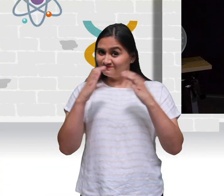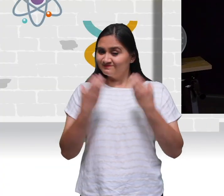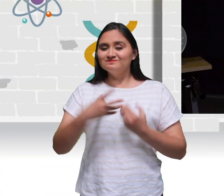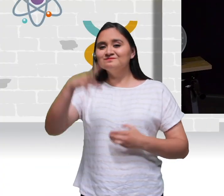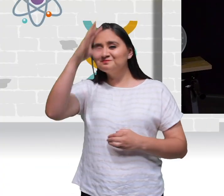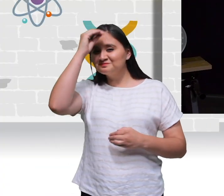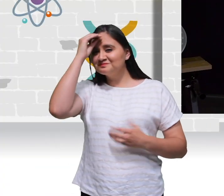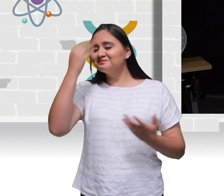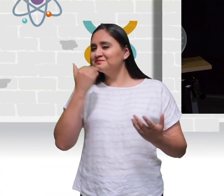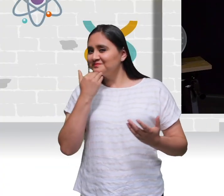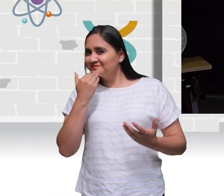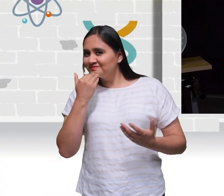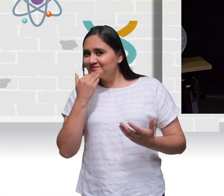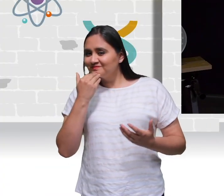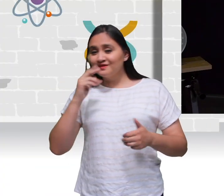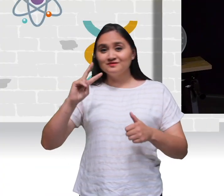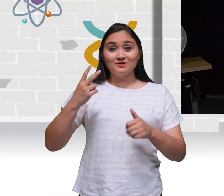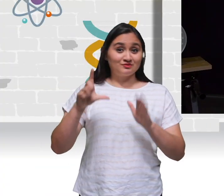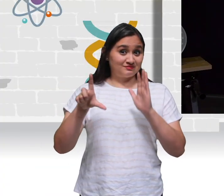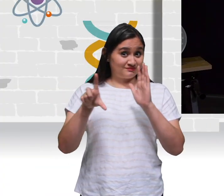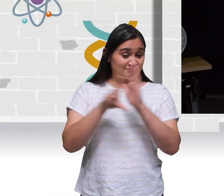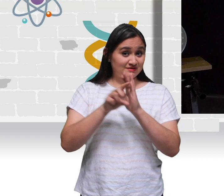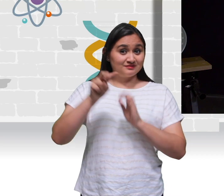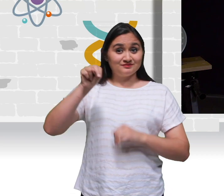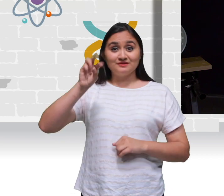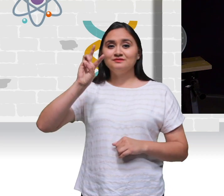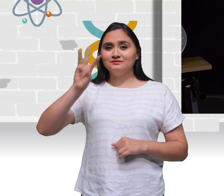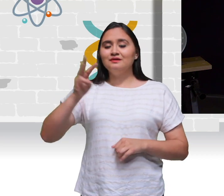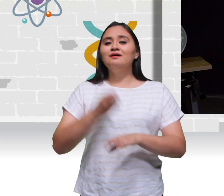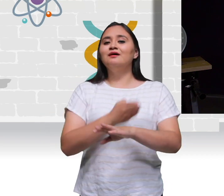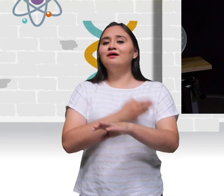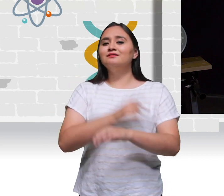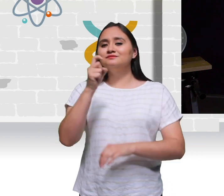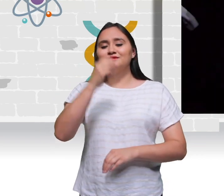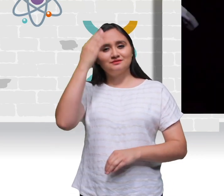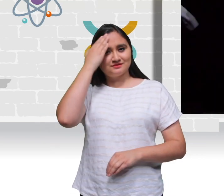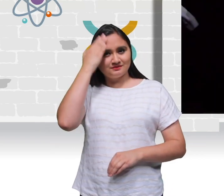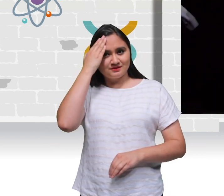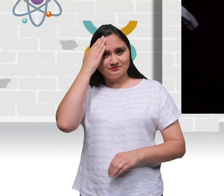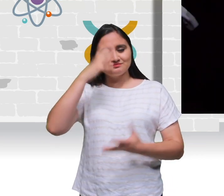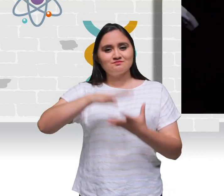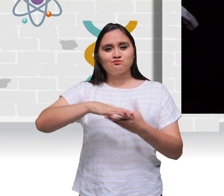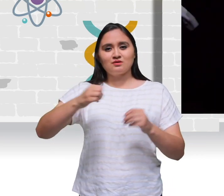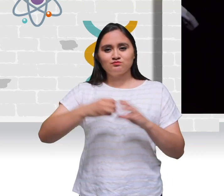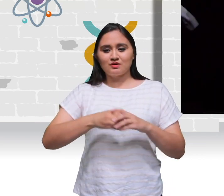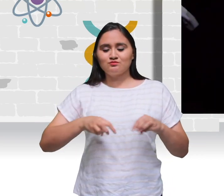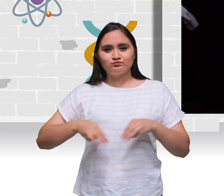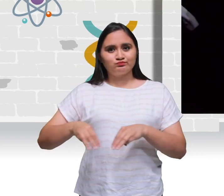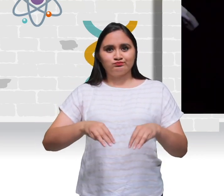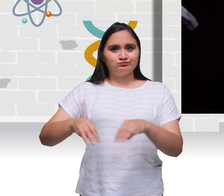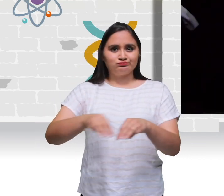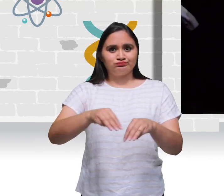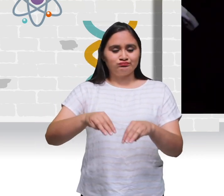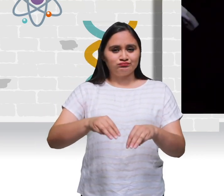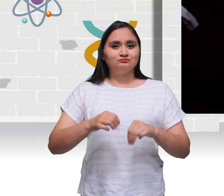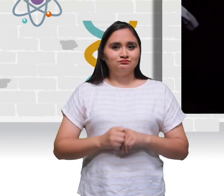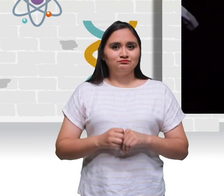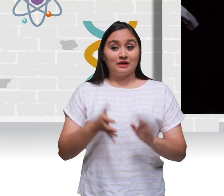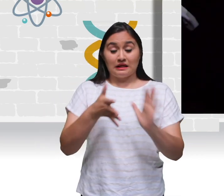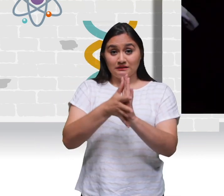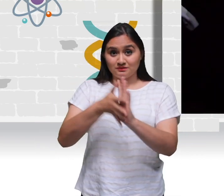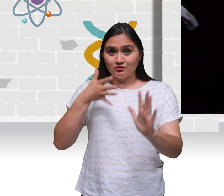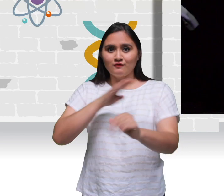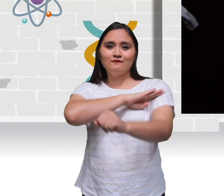En esta clase hemos aprendido que para entender la segunda ley de Newton debemos saber qué es cantidad de movimiento,